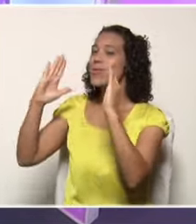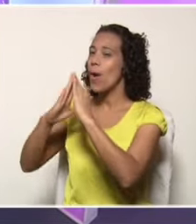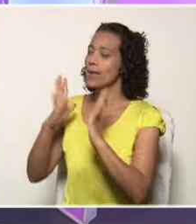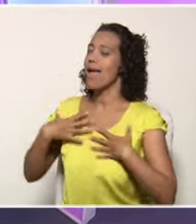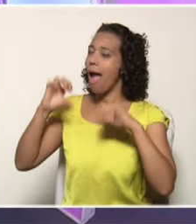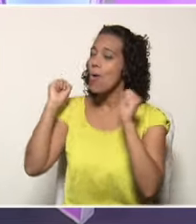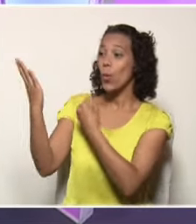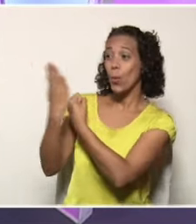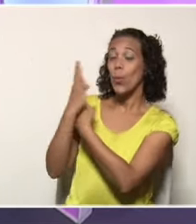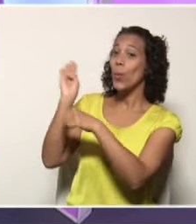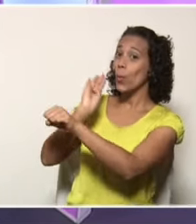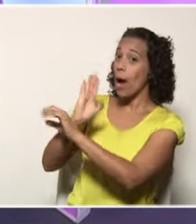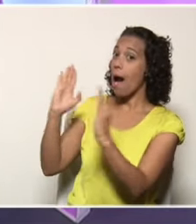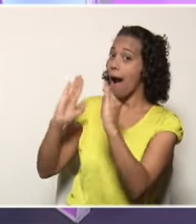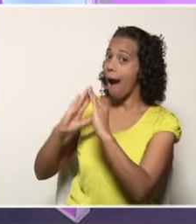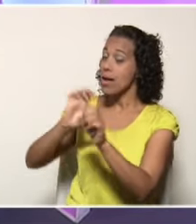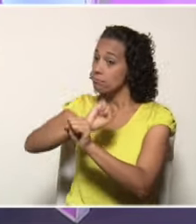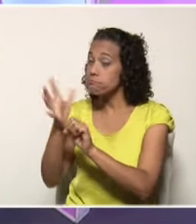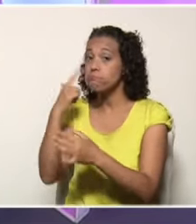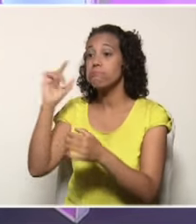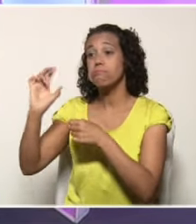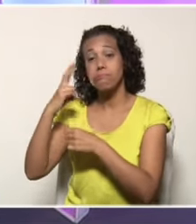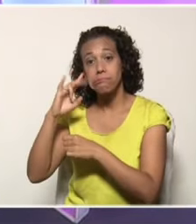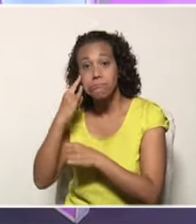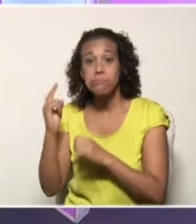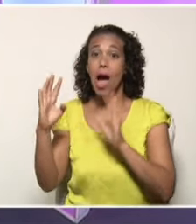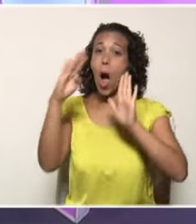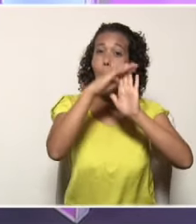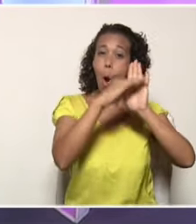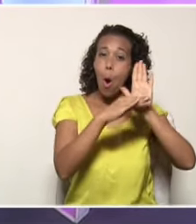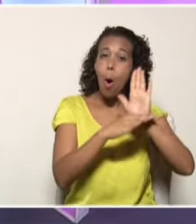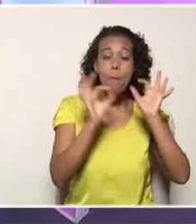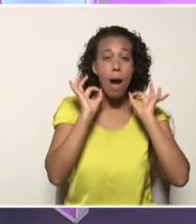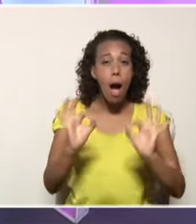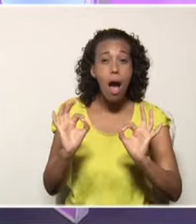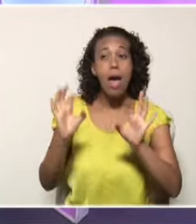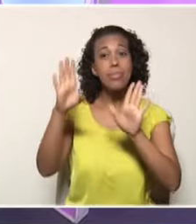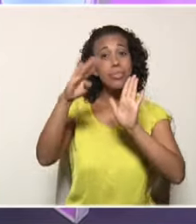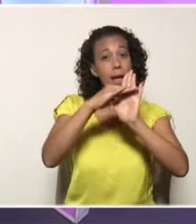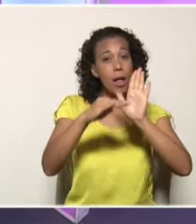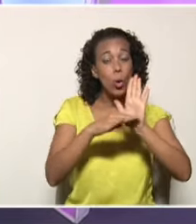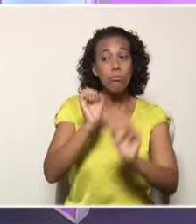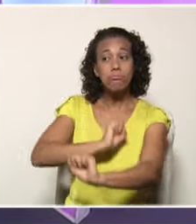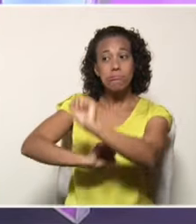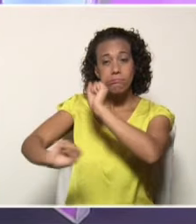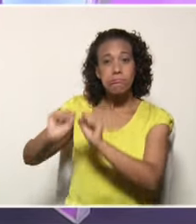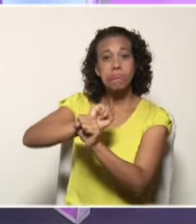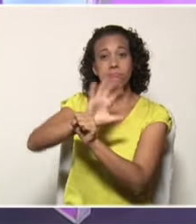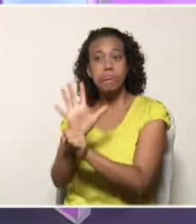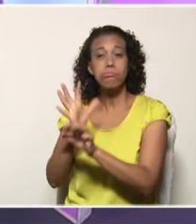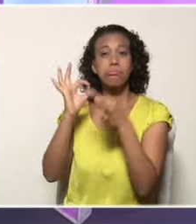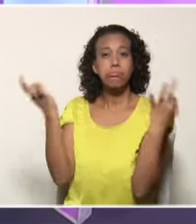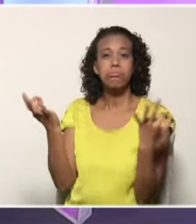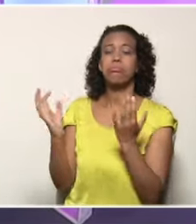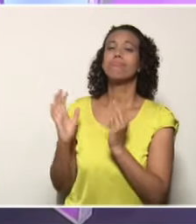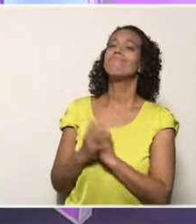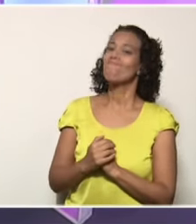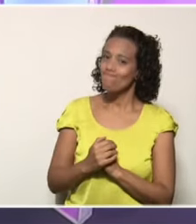y seguras en casa. Así que por favor vamos a mantener todas las medidas de bioseguridad ante